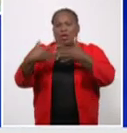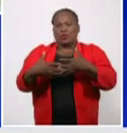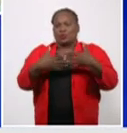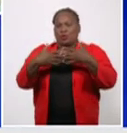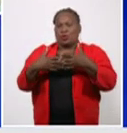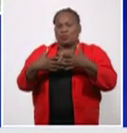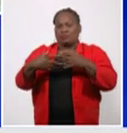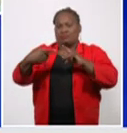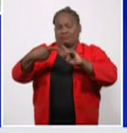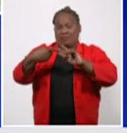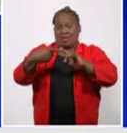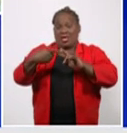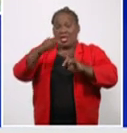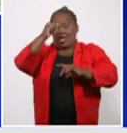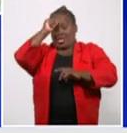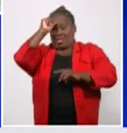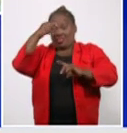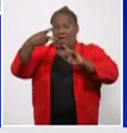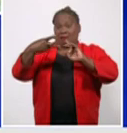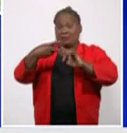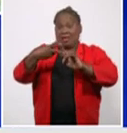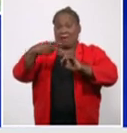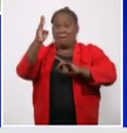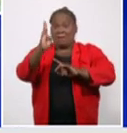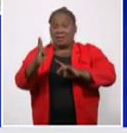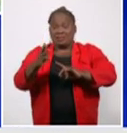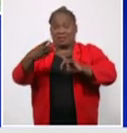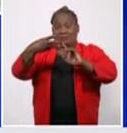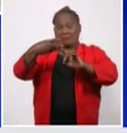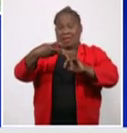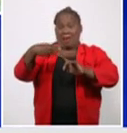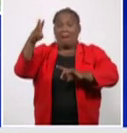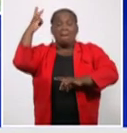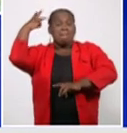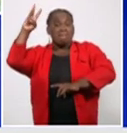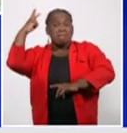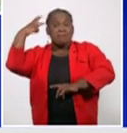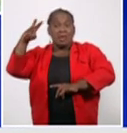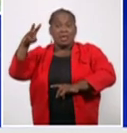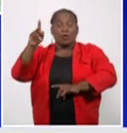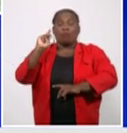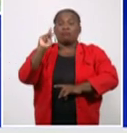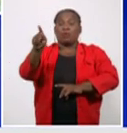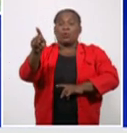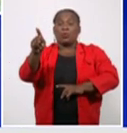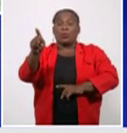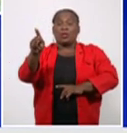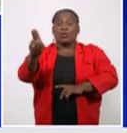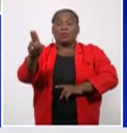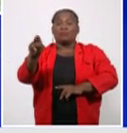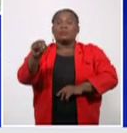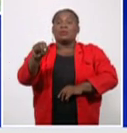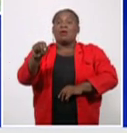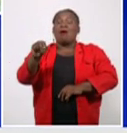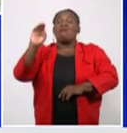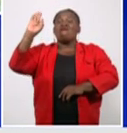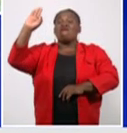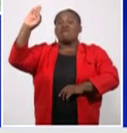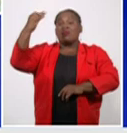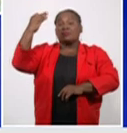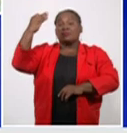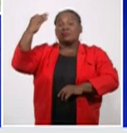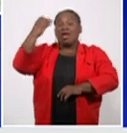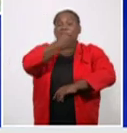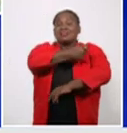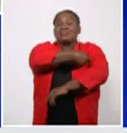India, Brasil, México, el Reino Unido, Francia, España,